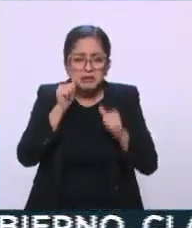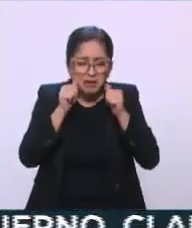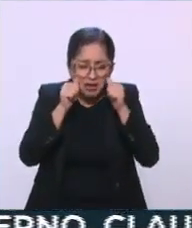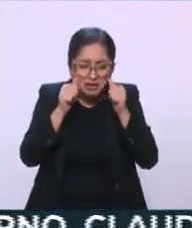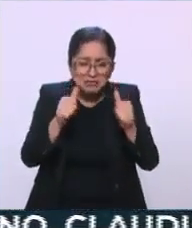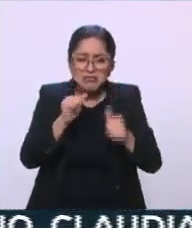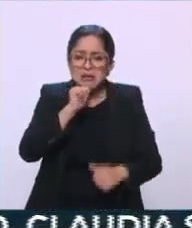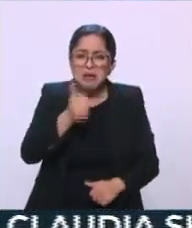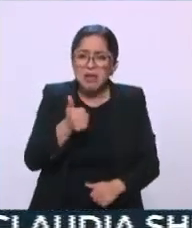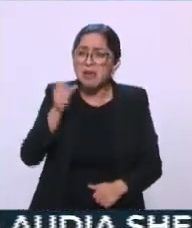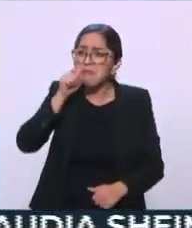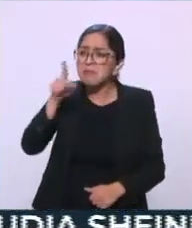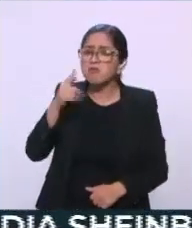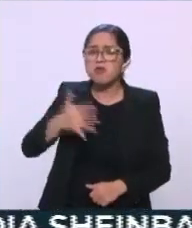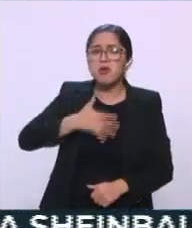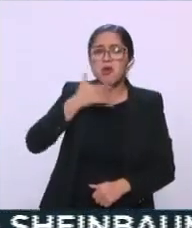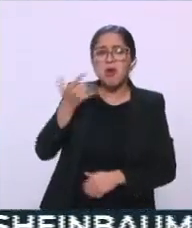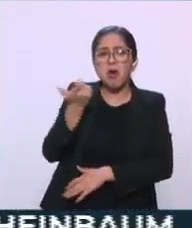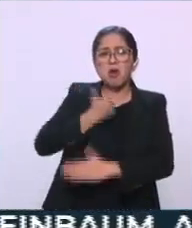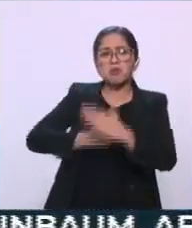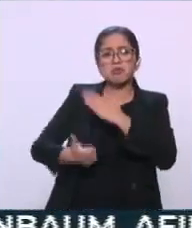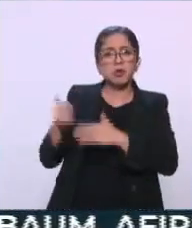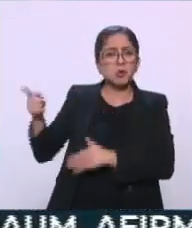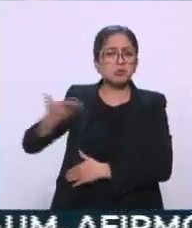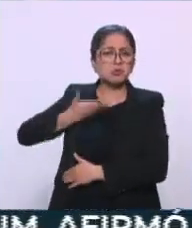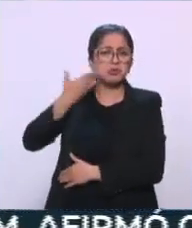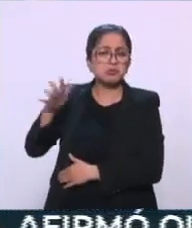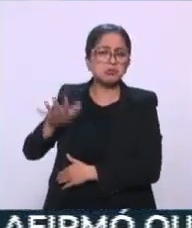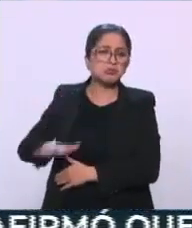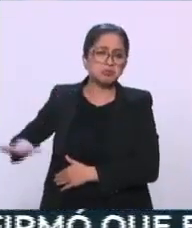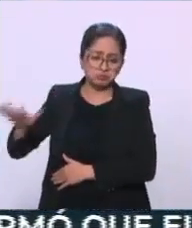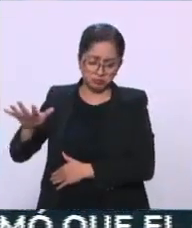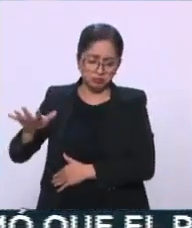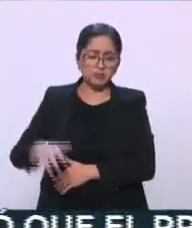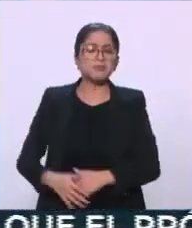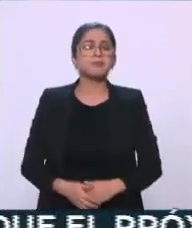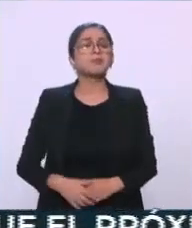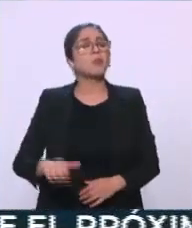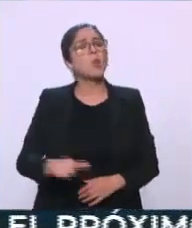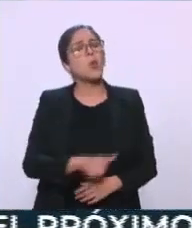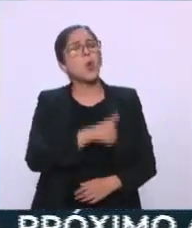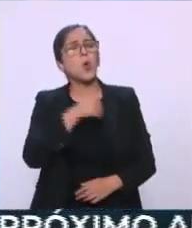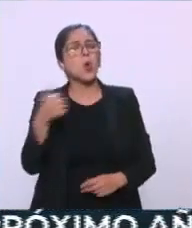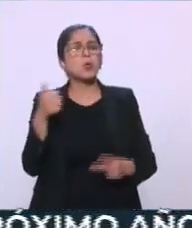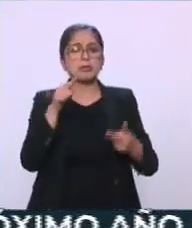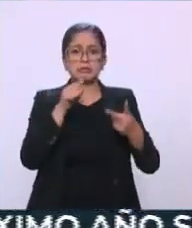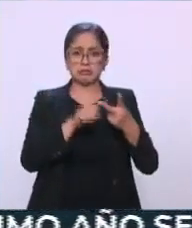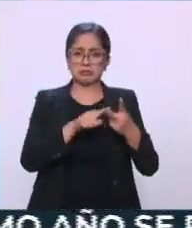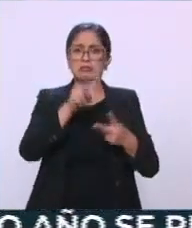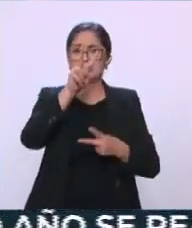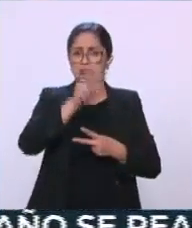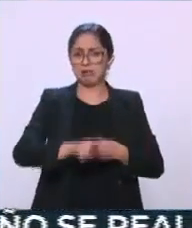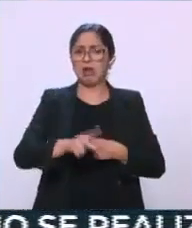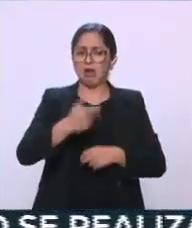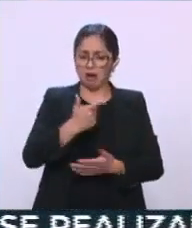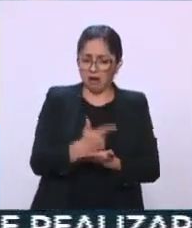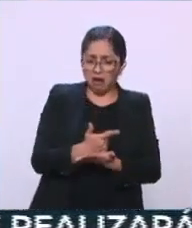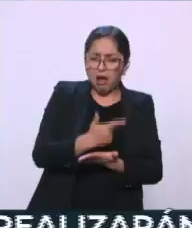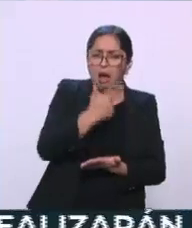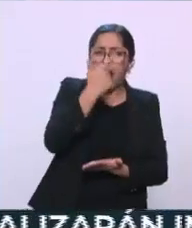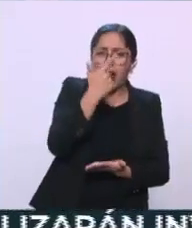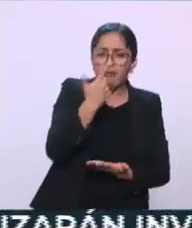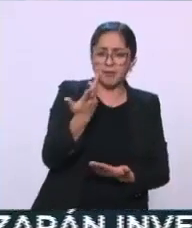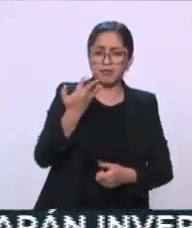característica. Creo yo que además en el fondo se aprecia otro asunto muy delicado. Sin lugar a dudas,